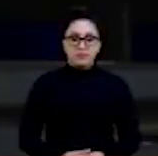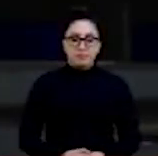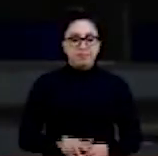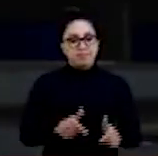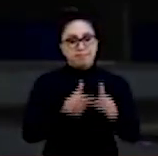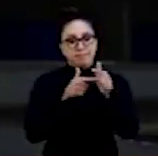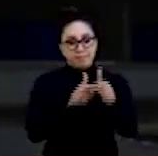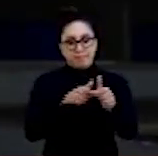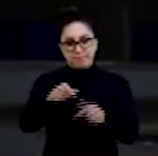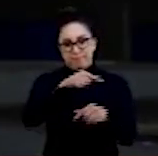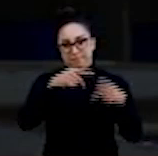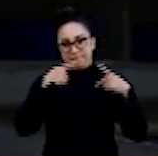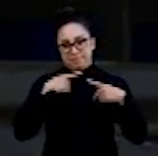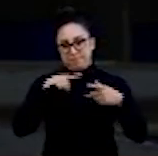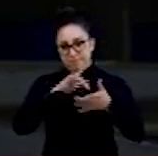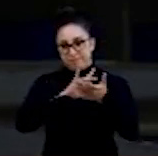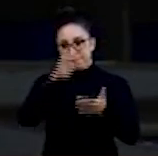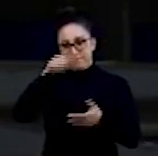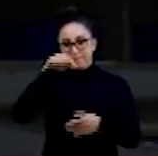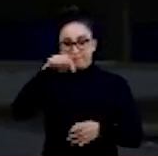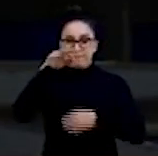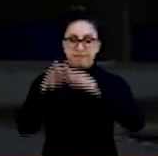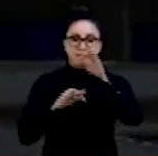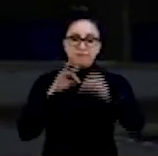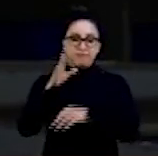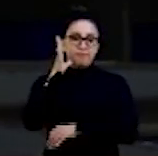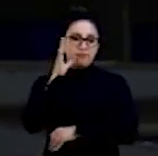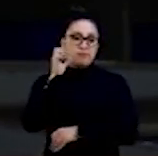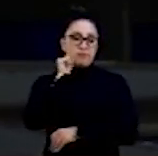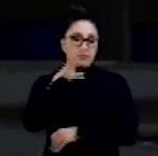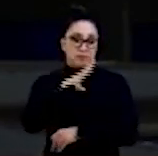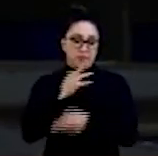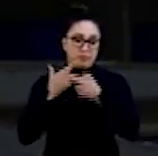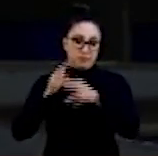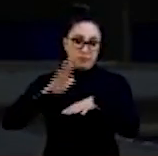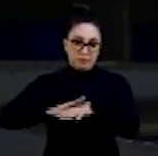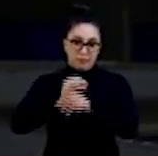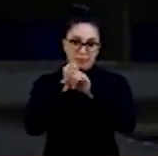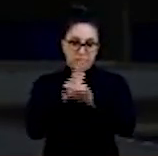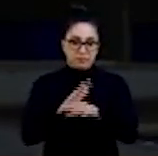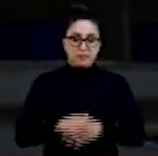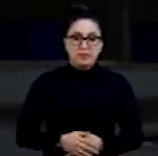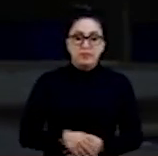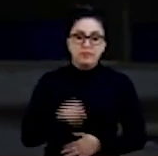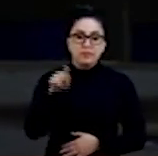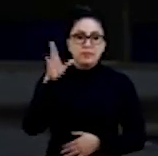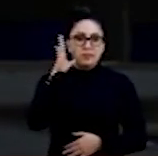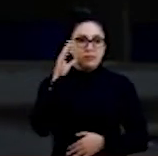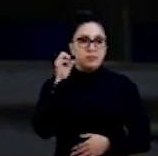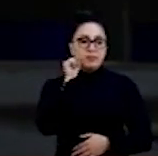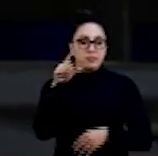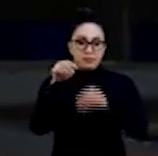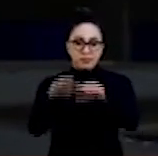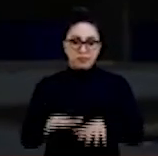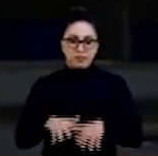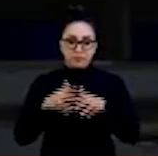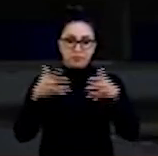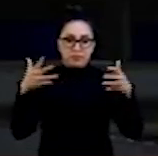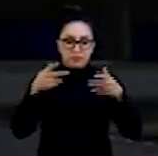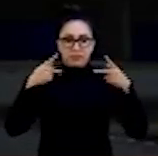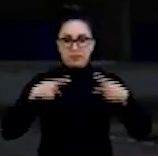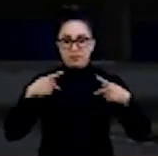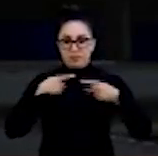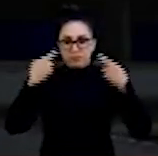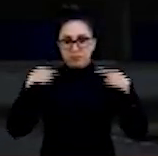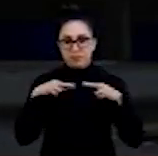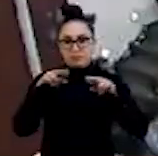gracias por continuar con nosotros en Noticias de Congreso Senado. Vámonos con la información. Se llevó a cabo en el Senado un Parlamento abierto de las Comisiones Unidas